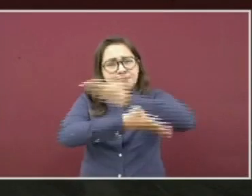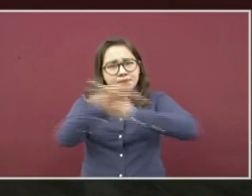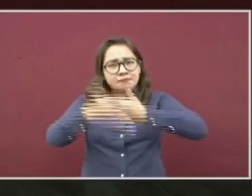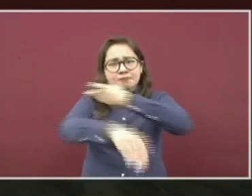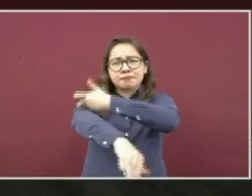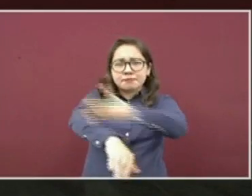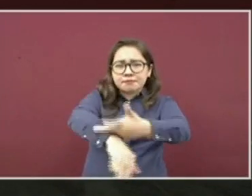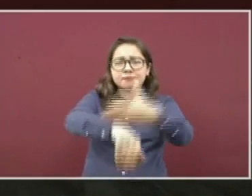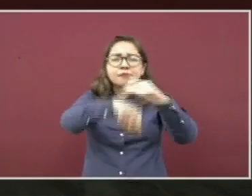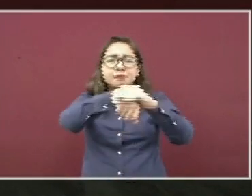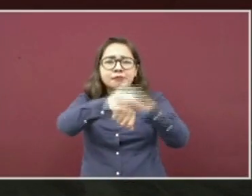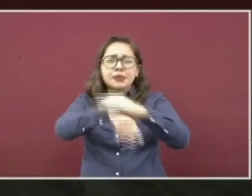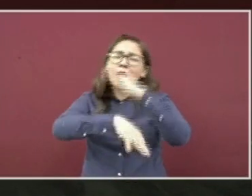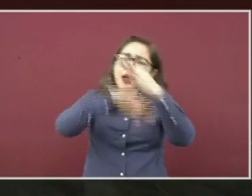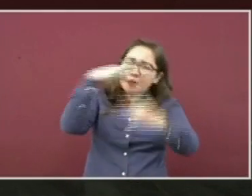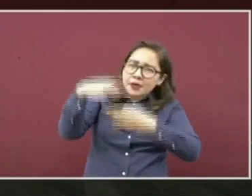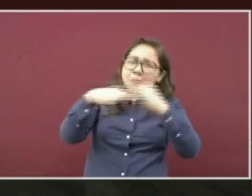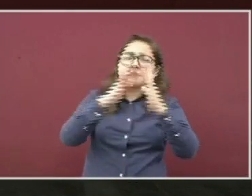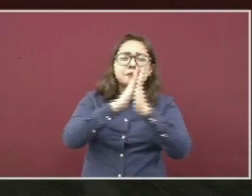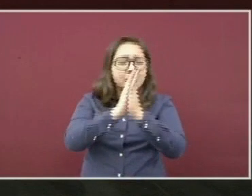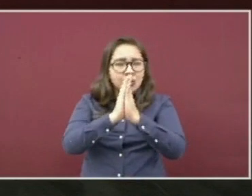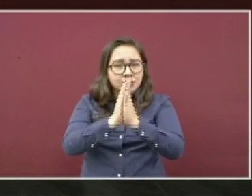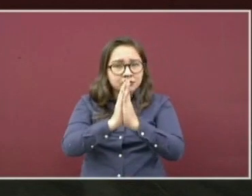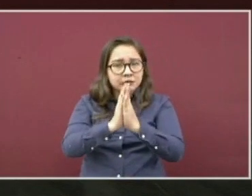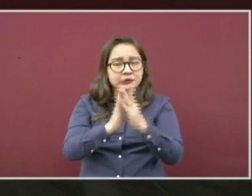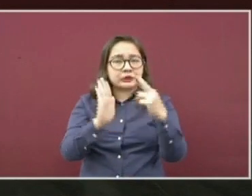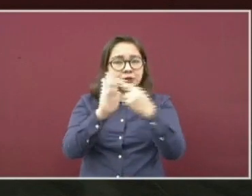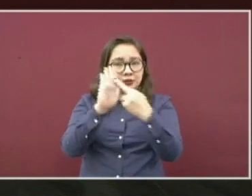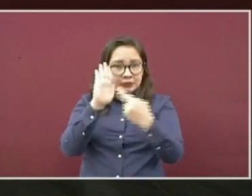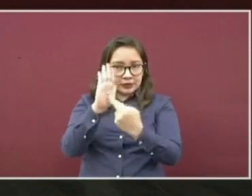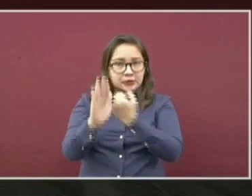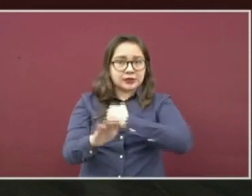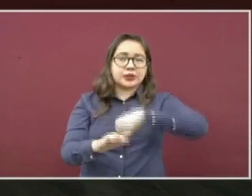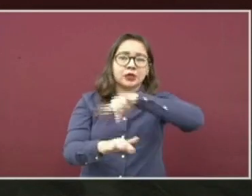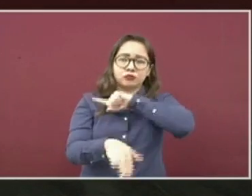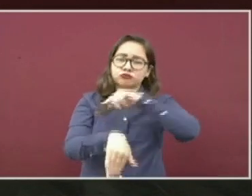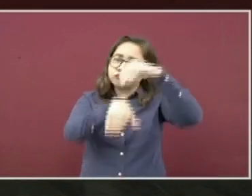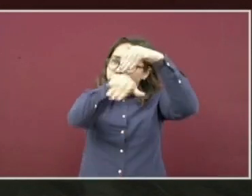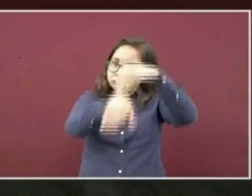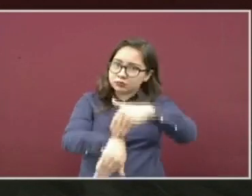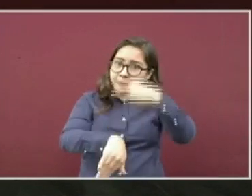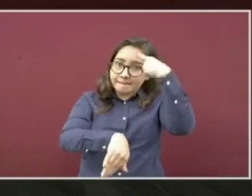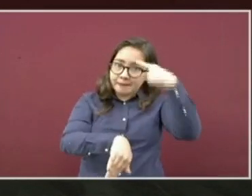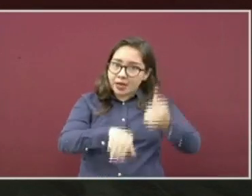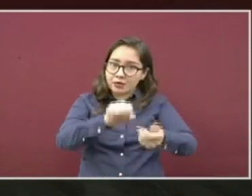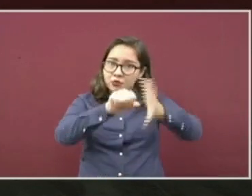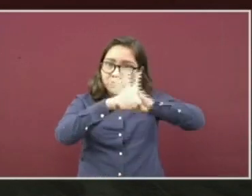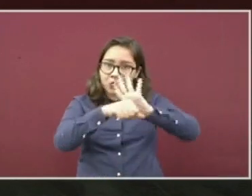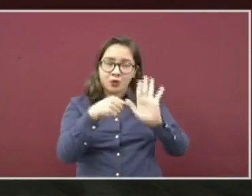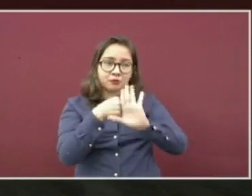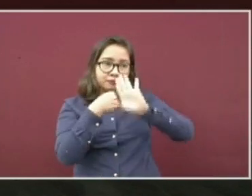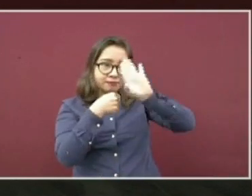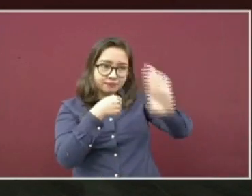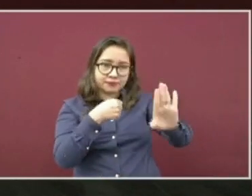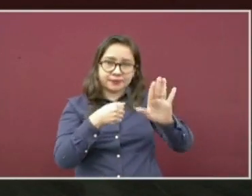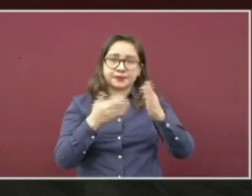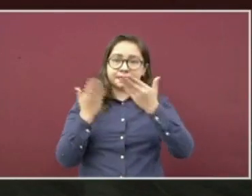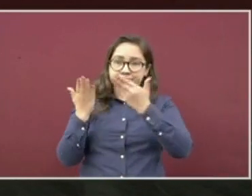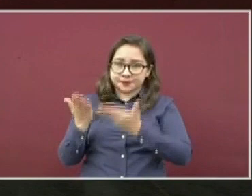familia, los amigos, y sigan con más medidas preventivas para no contagiarse de coronavirus. Adelante, doctora